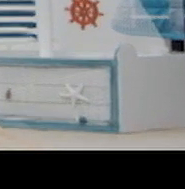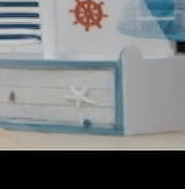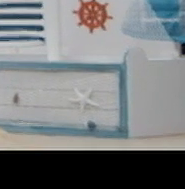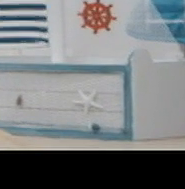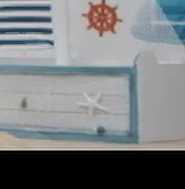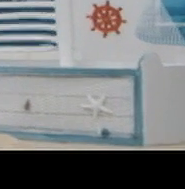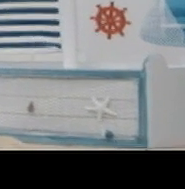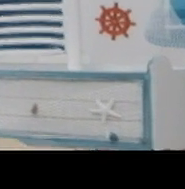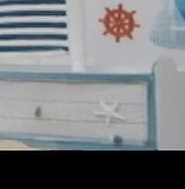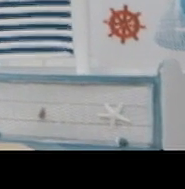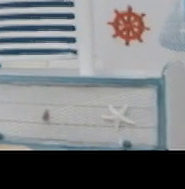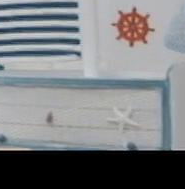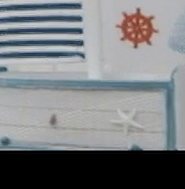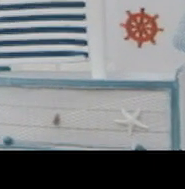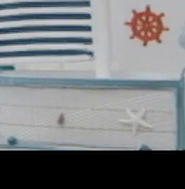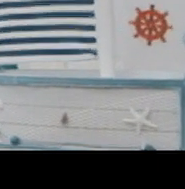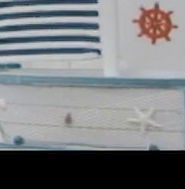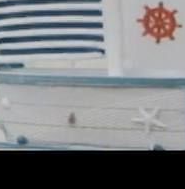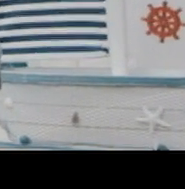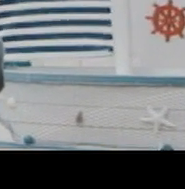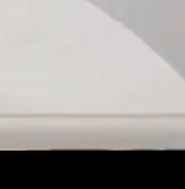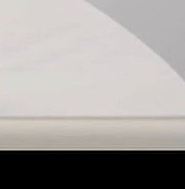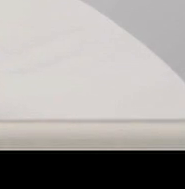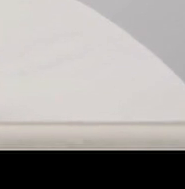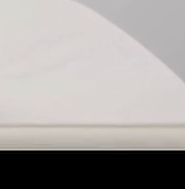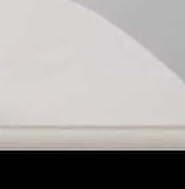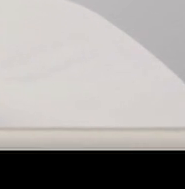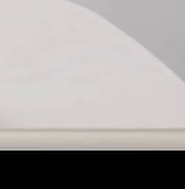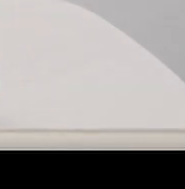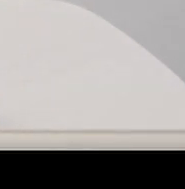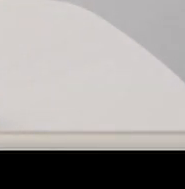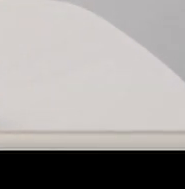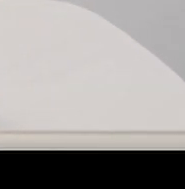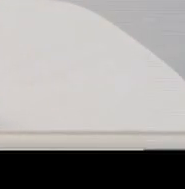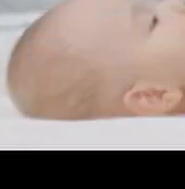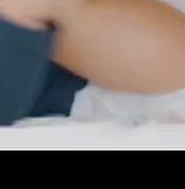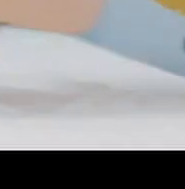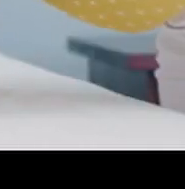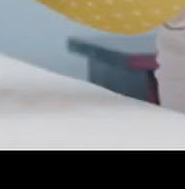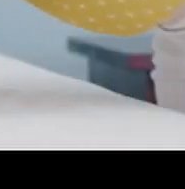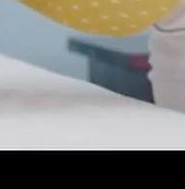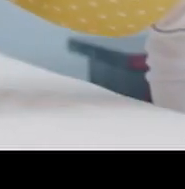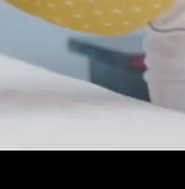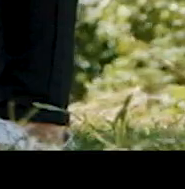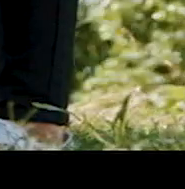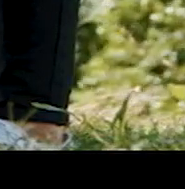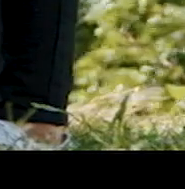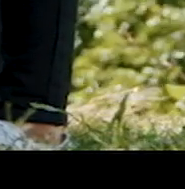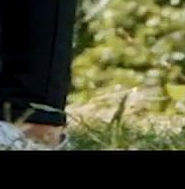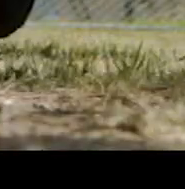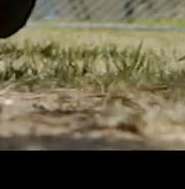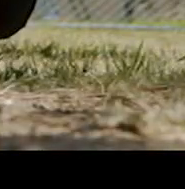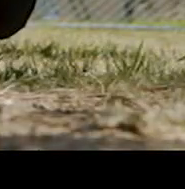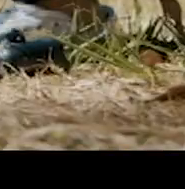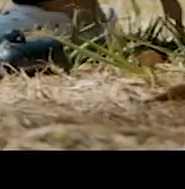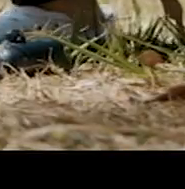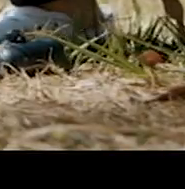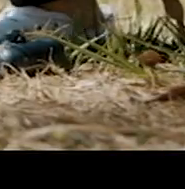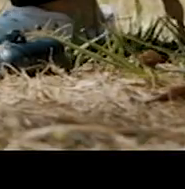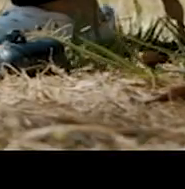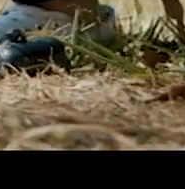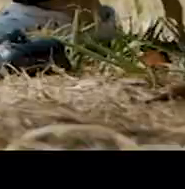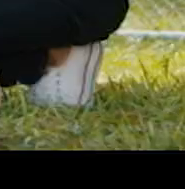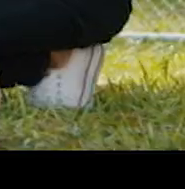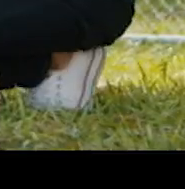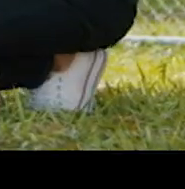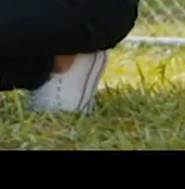Al parecer nací en una familia muy moderna. Cuando ensucio el pañal, me cambia papá o mamá. Cuando el perro lo hace, recogen